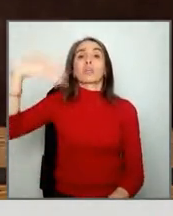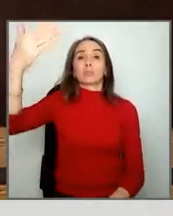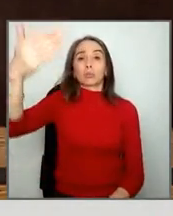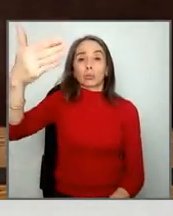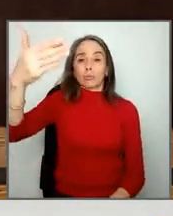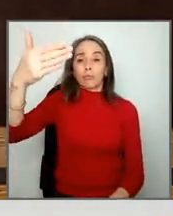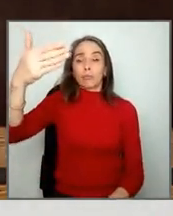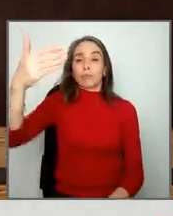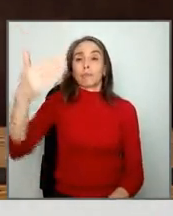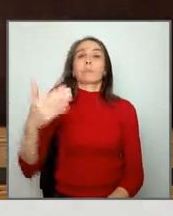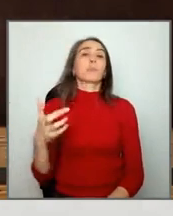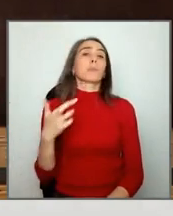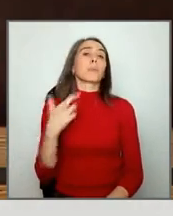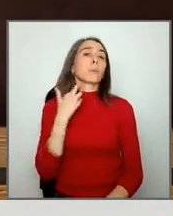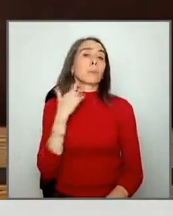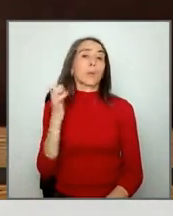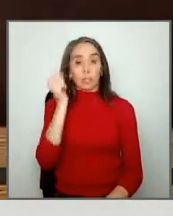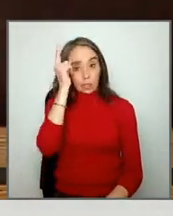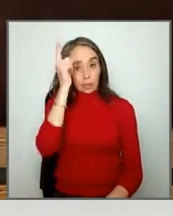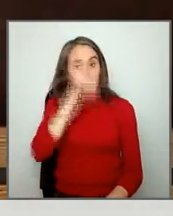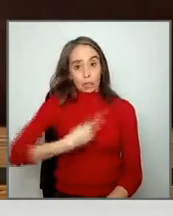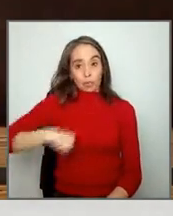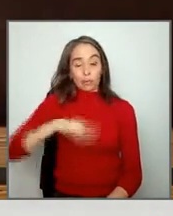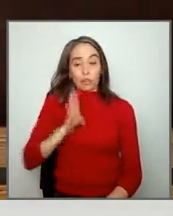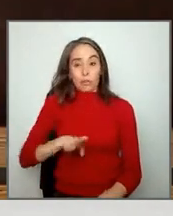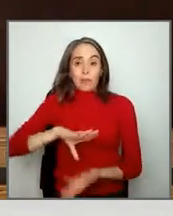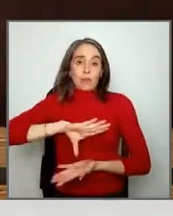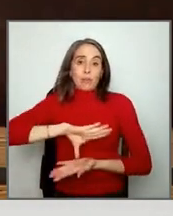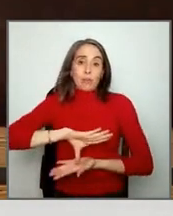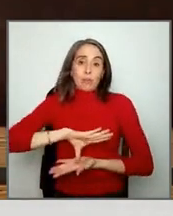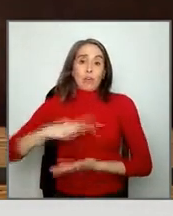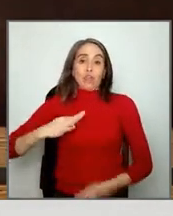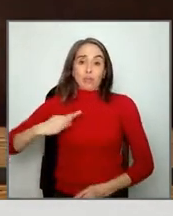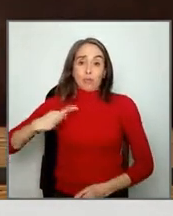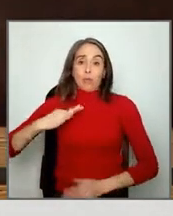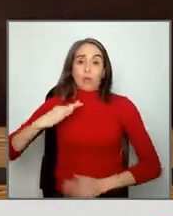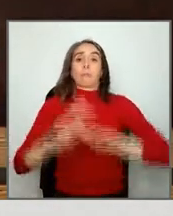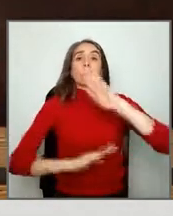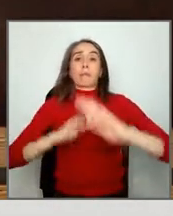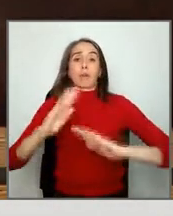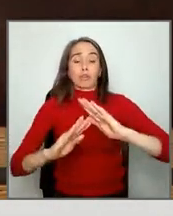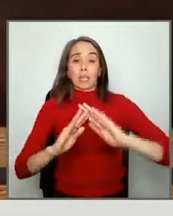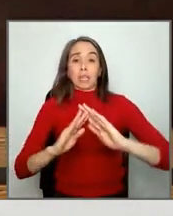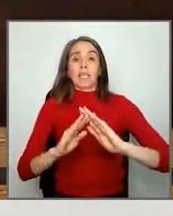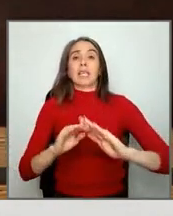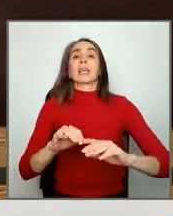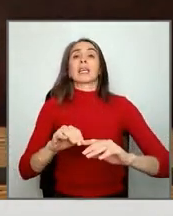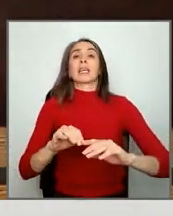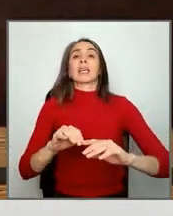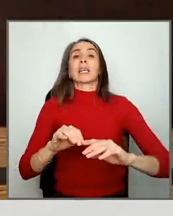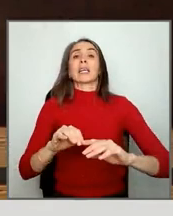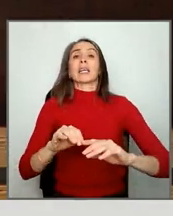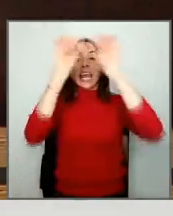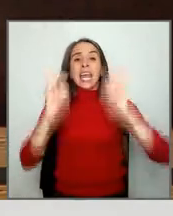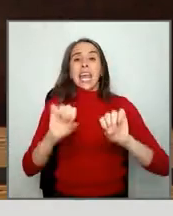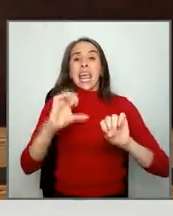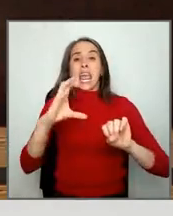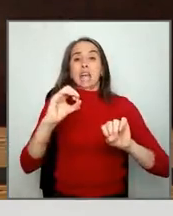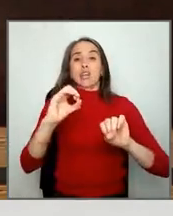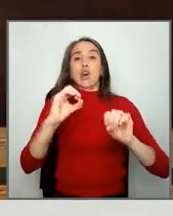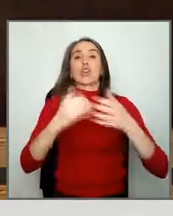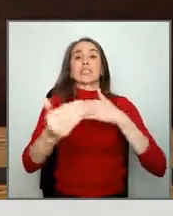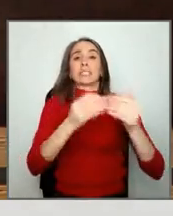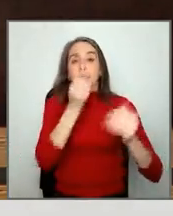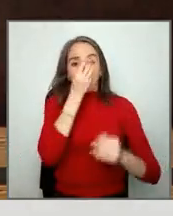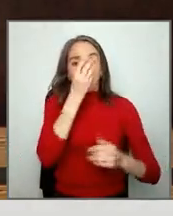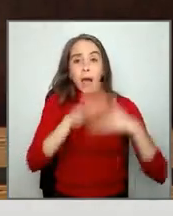entendido que es nuestro deber como nación proteger los ecosistemas valiosos para las generaciones presentes y futuras